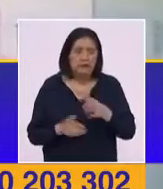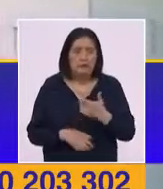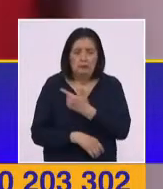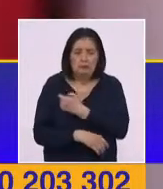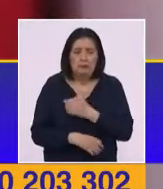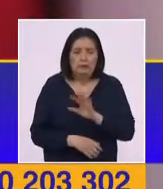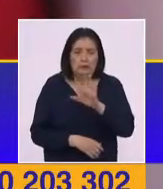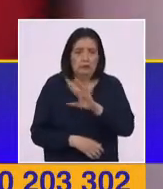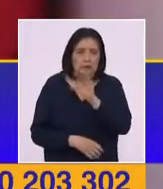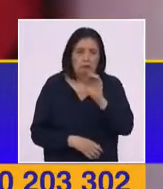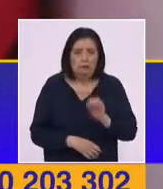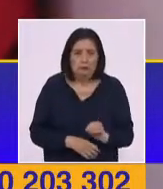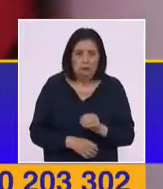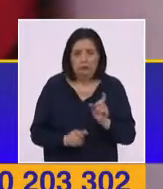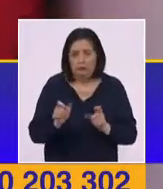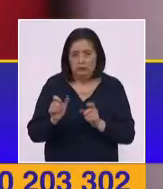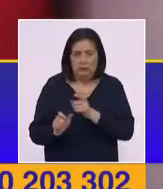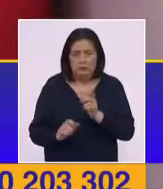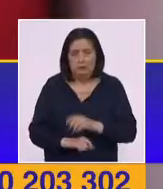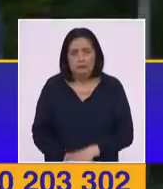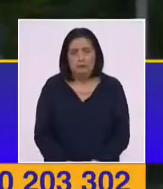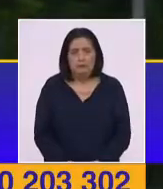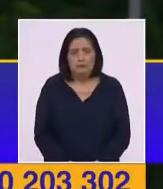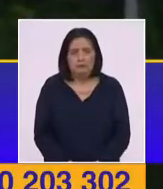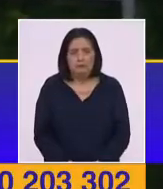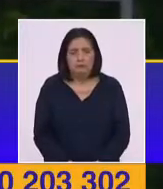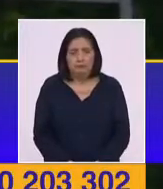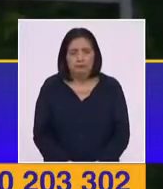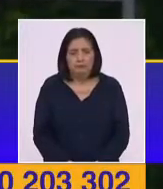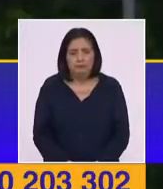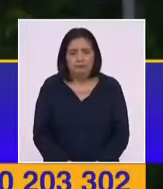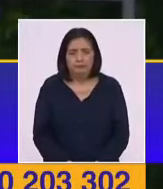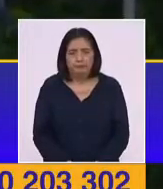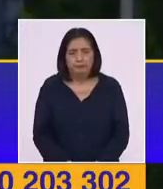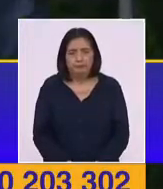inoculado el 5% de sus habitantes.